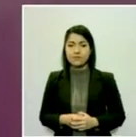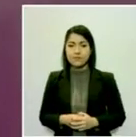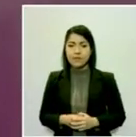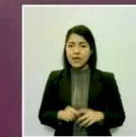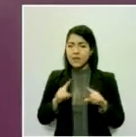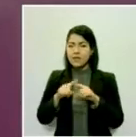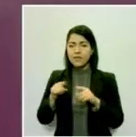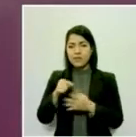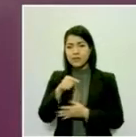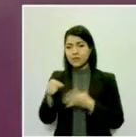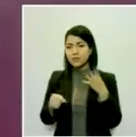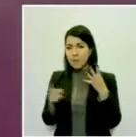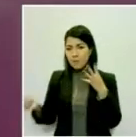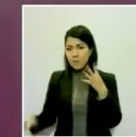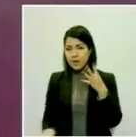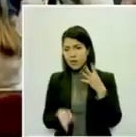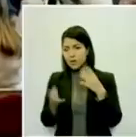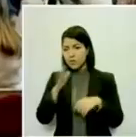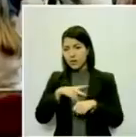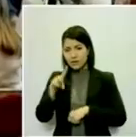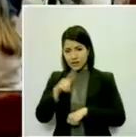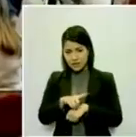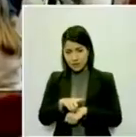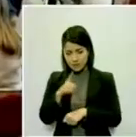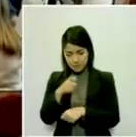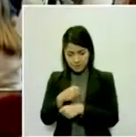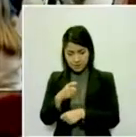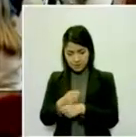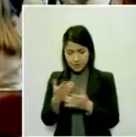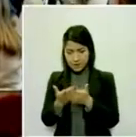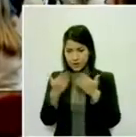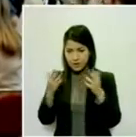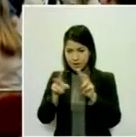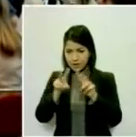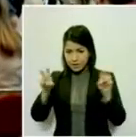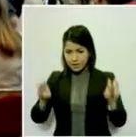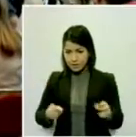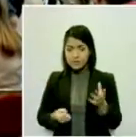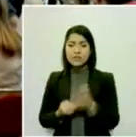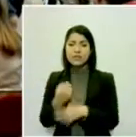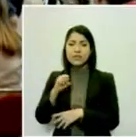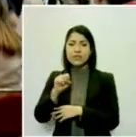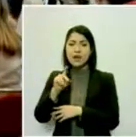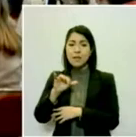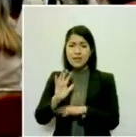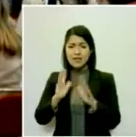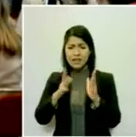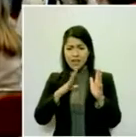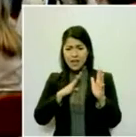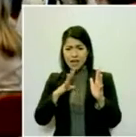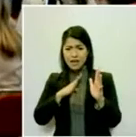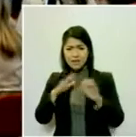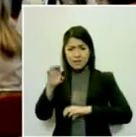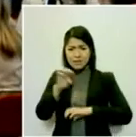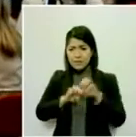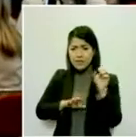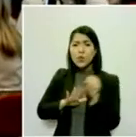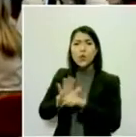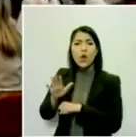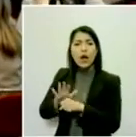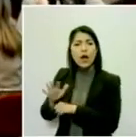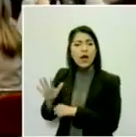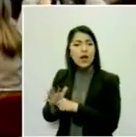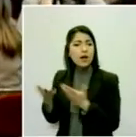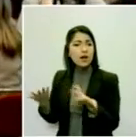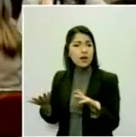Son varias preguntas. Buenos días. Para preguntar, en el tema de la obra de salida a Salamanca, si ya tendrán a la empresa o a las empresas